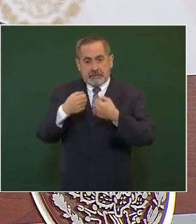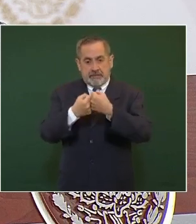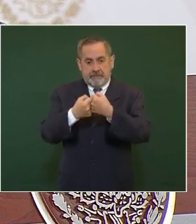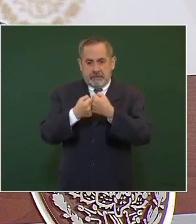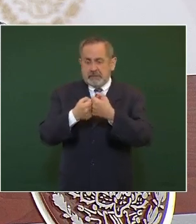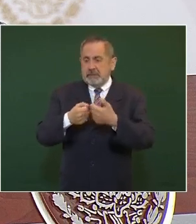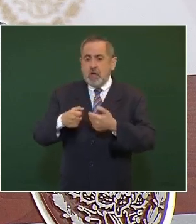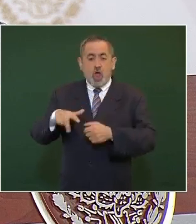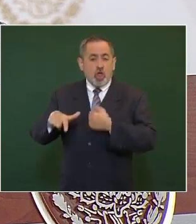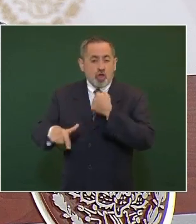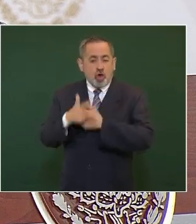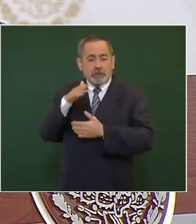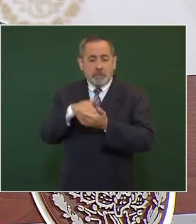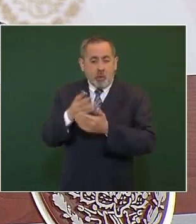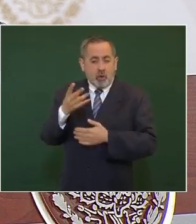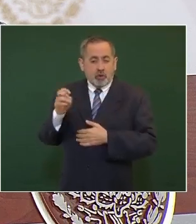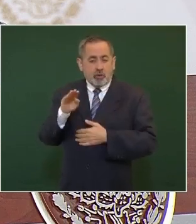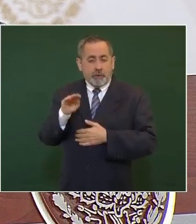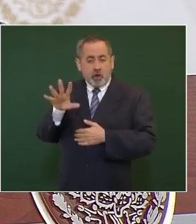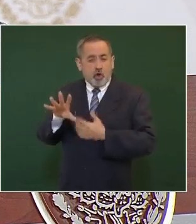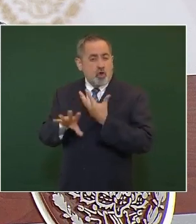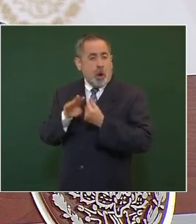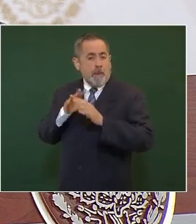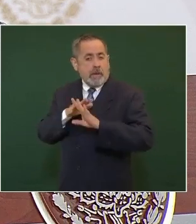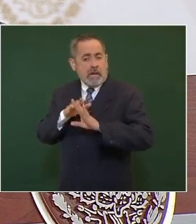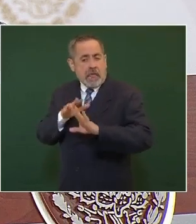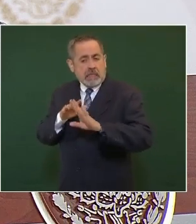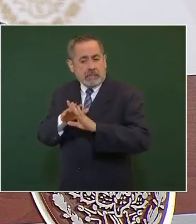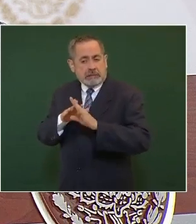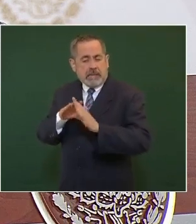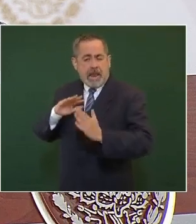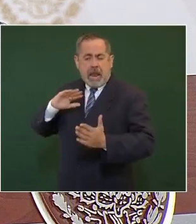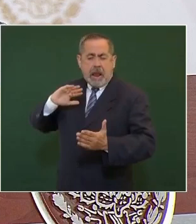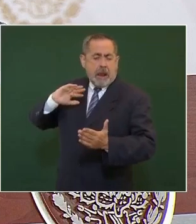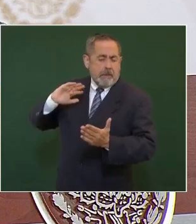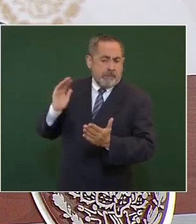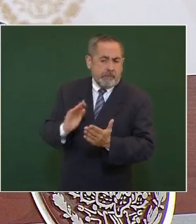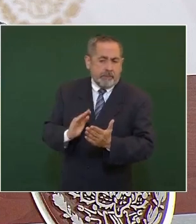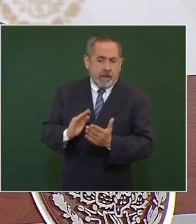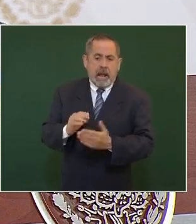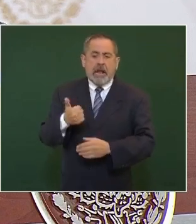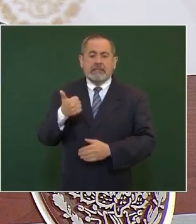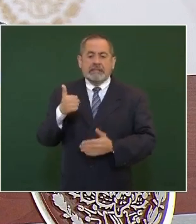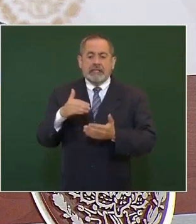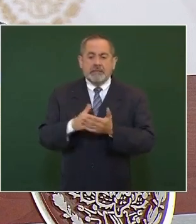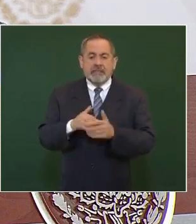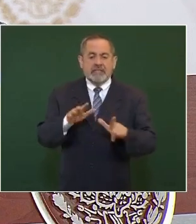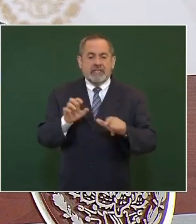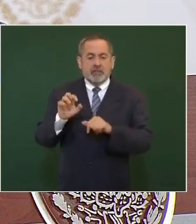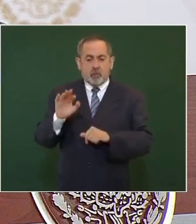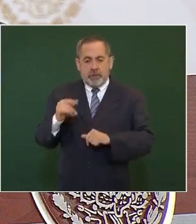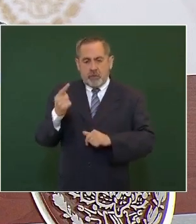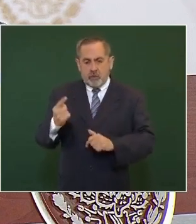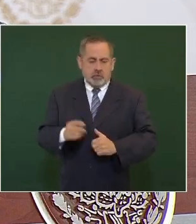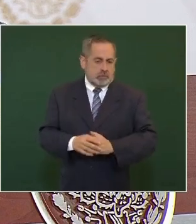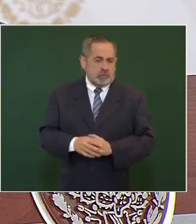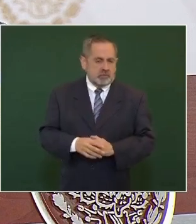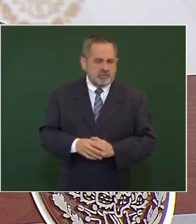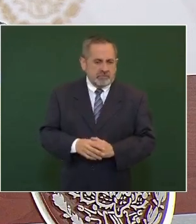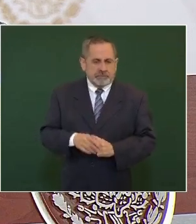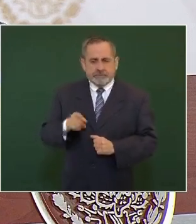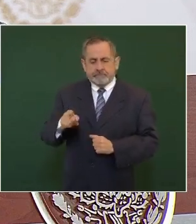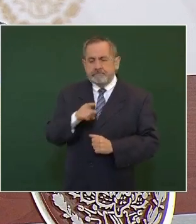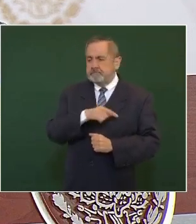de 12,498 migrantes y se logró disminuir a 6,751. Y esto